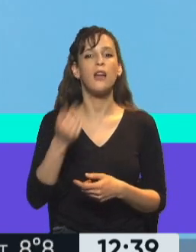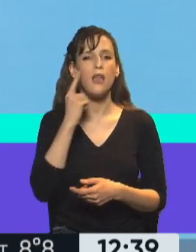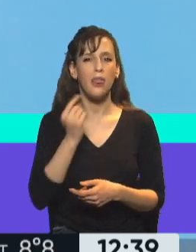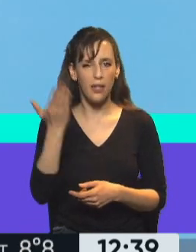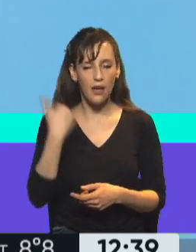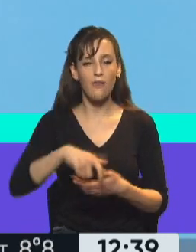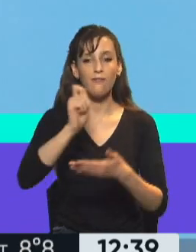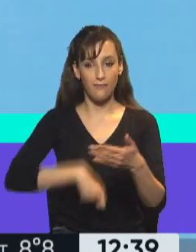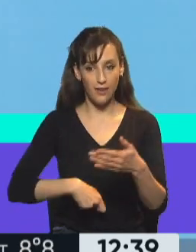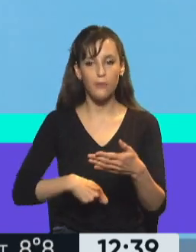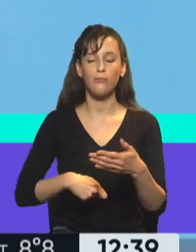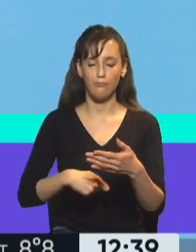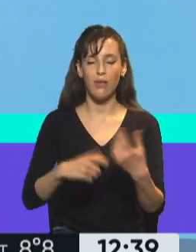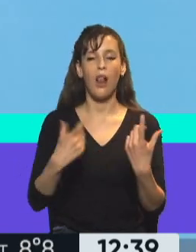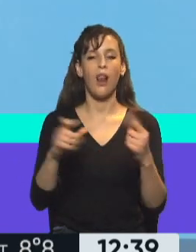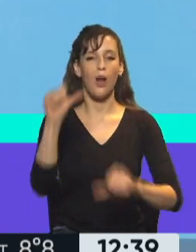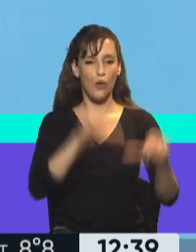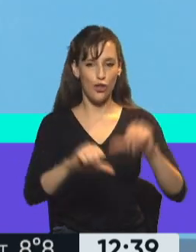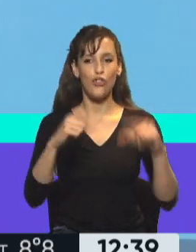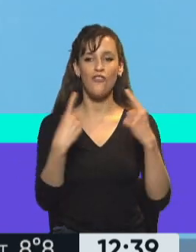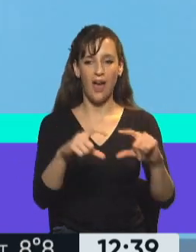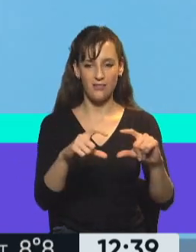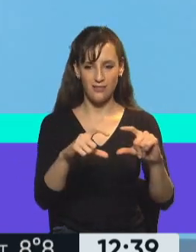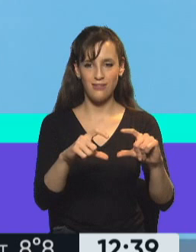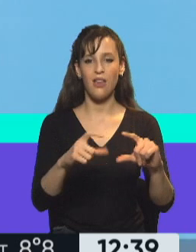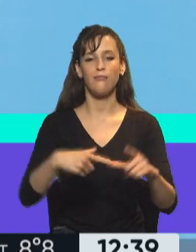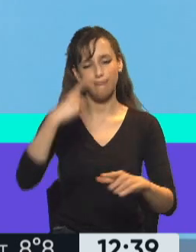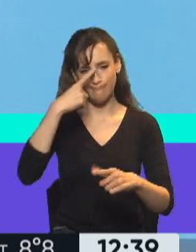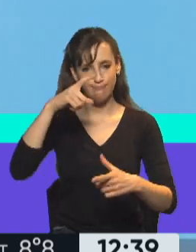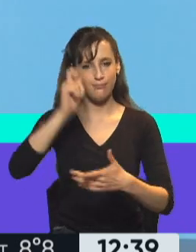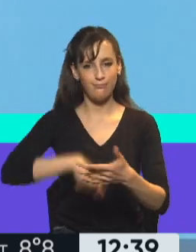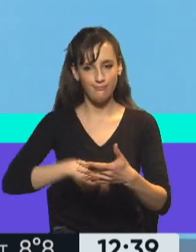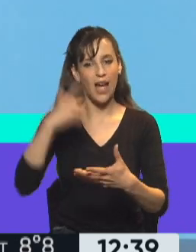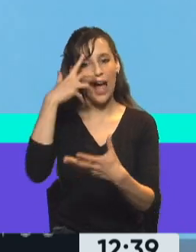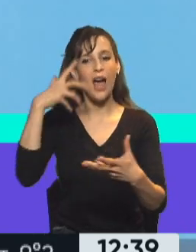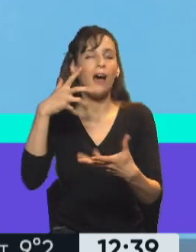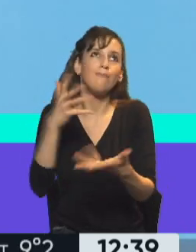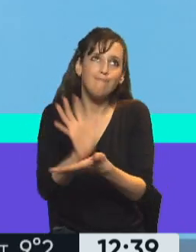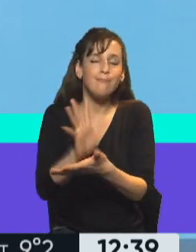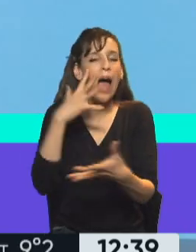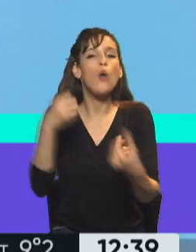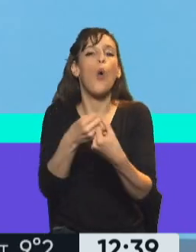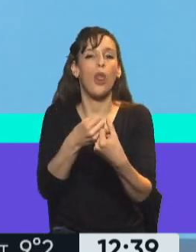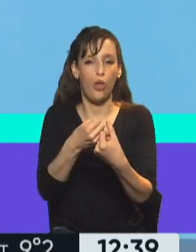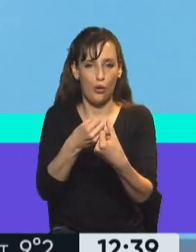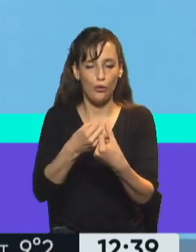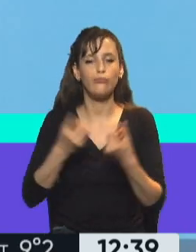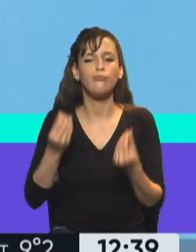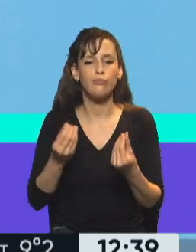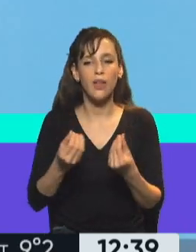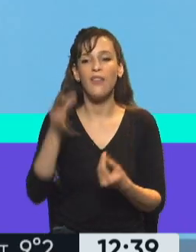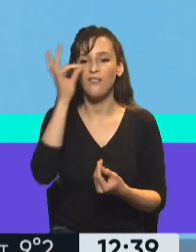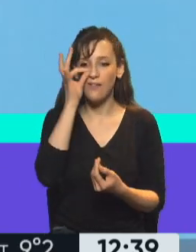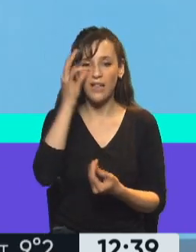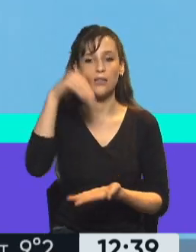el laboratorio Pfizer. Es un acuerdo vinculante que por 20 millones de